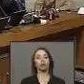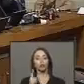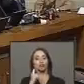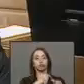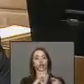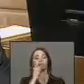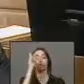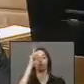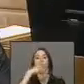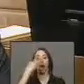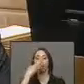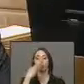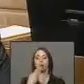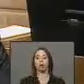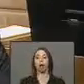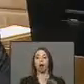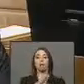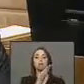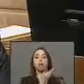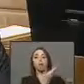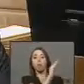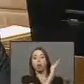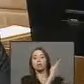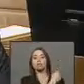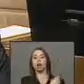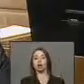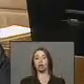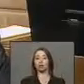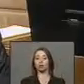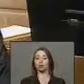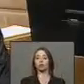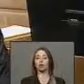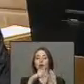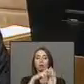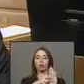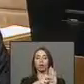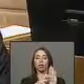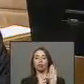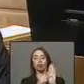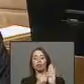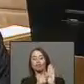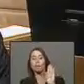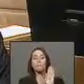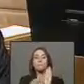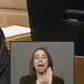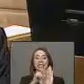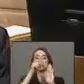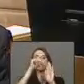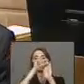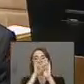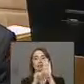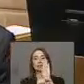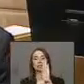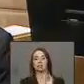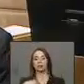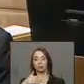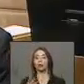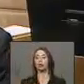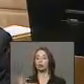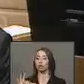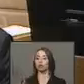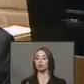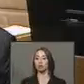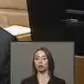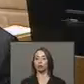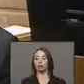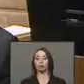Estamos inscritos con el propósito de hacer algunas proposiciones al Ejecutivo para complementar este proyecto con posterioridad. Muchas gracias,